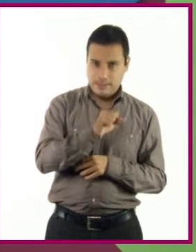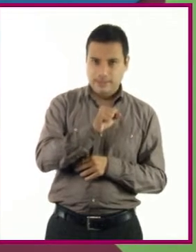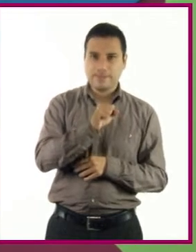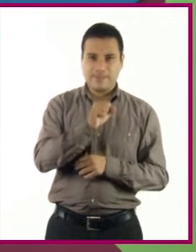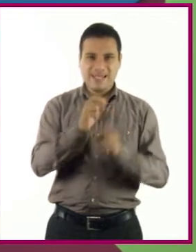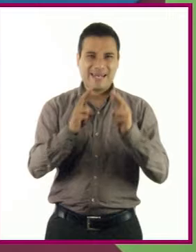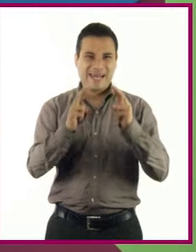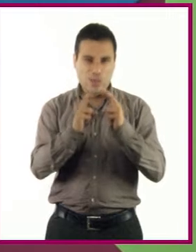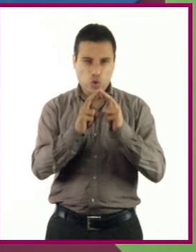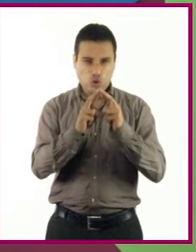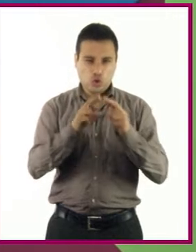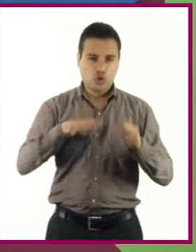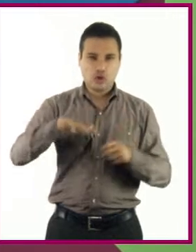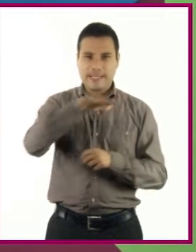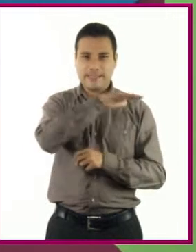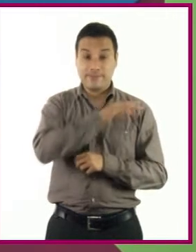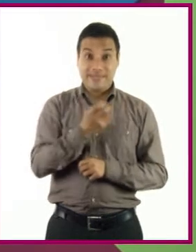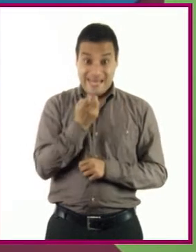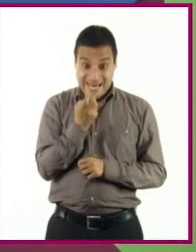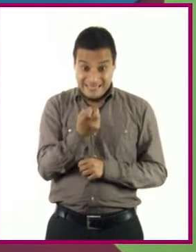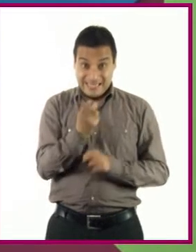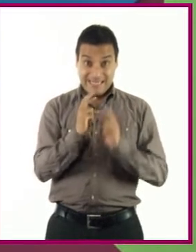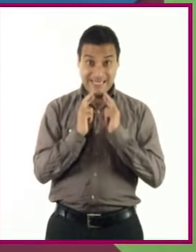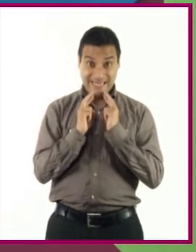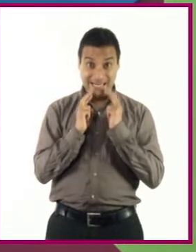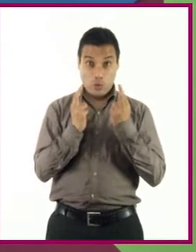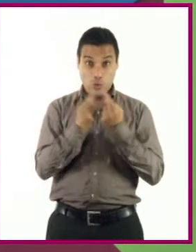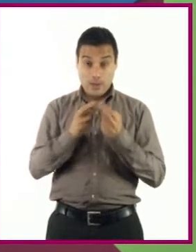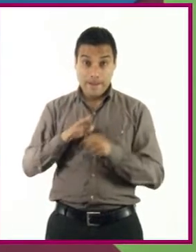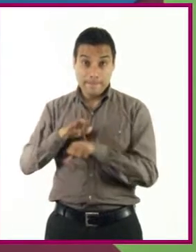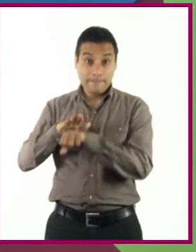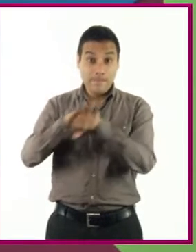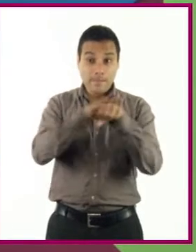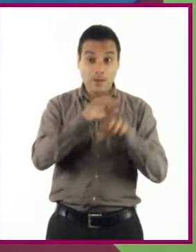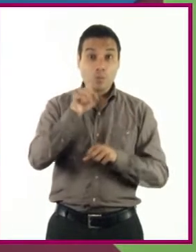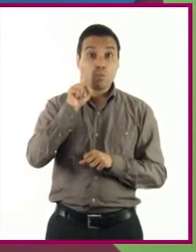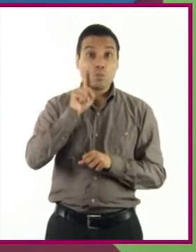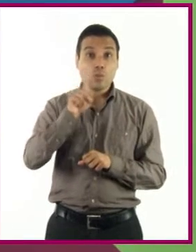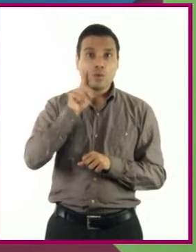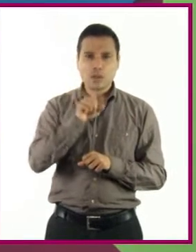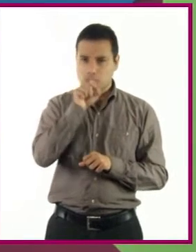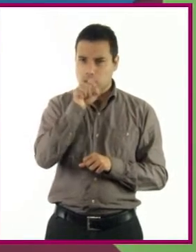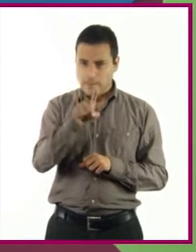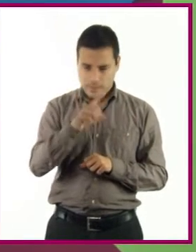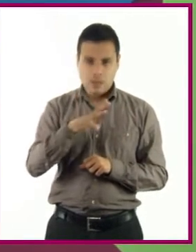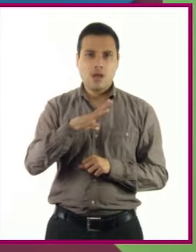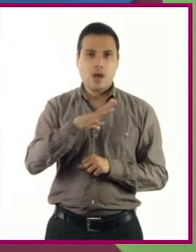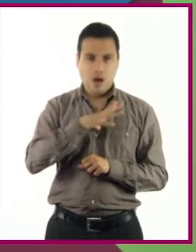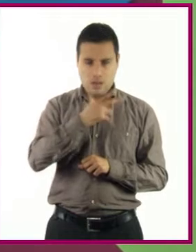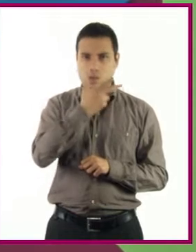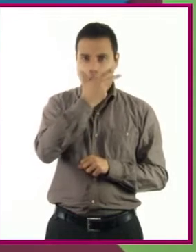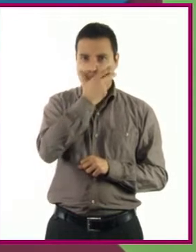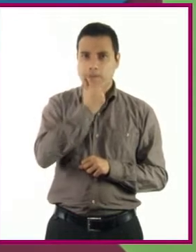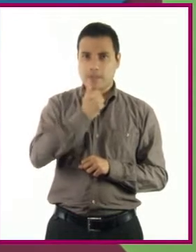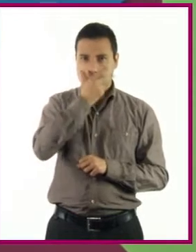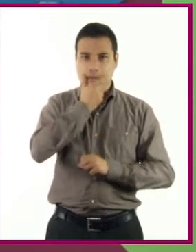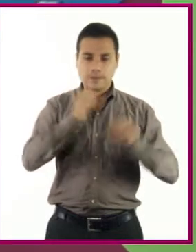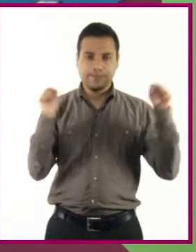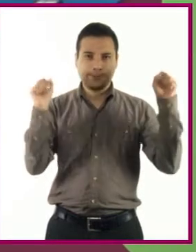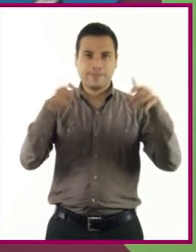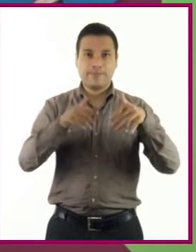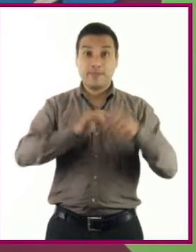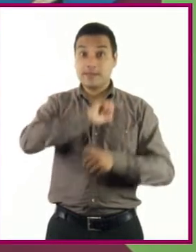Aunque la convención era un llamado para las mujeres, también asistieron algunos hombres y el resultado fue